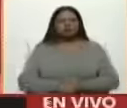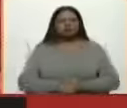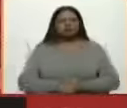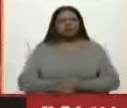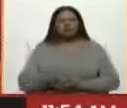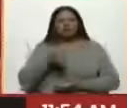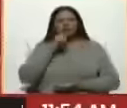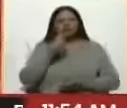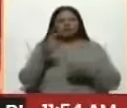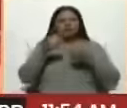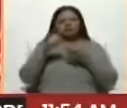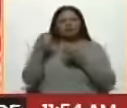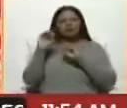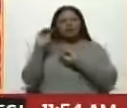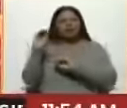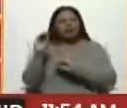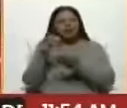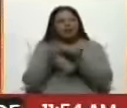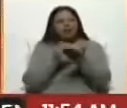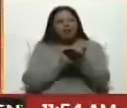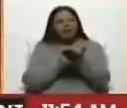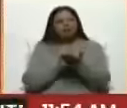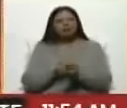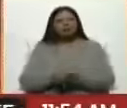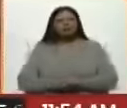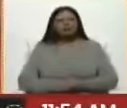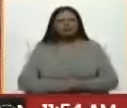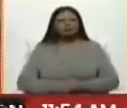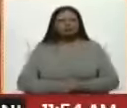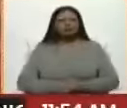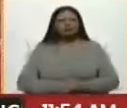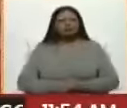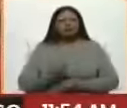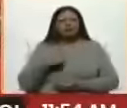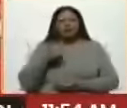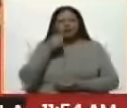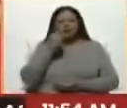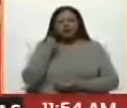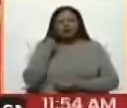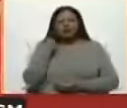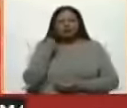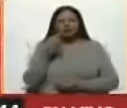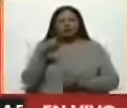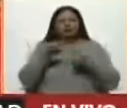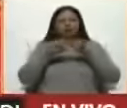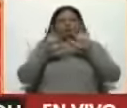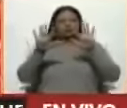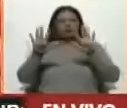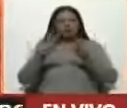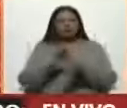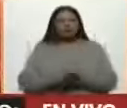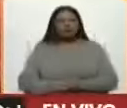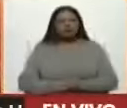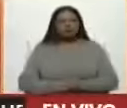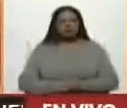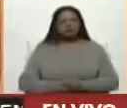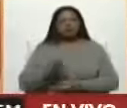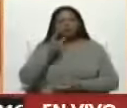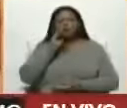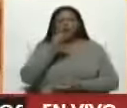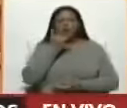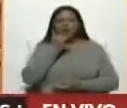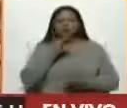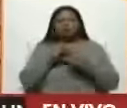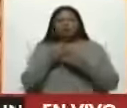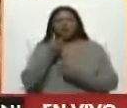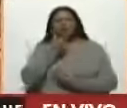incluyó? Tiene que haberles avisado y haberles dicho, mira, vas para un 1x10. No cometamos errores aquí porque es muy